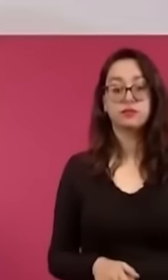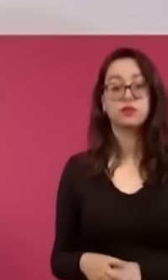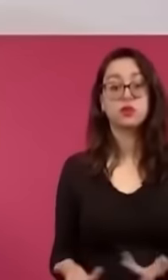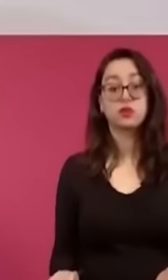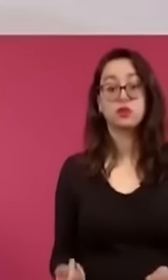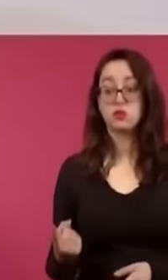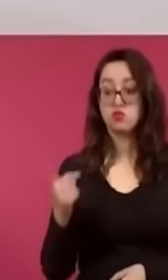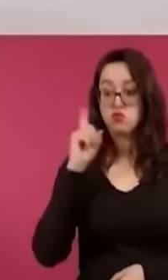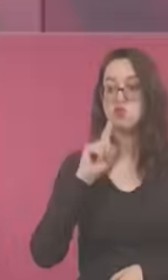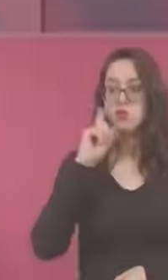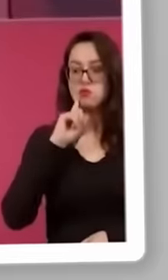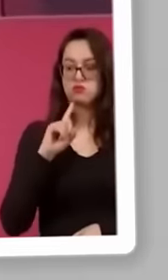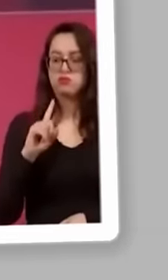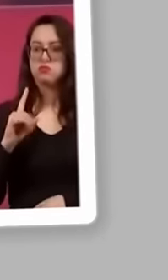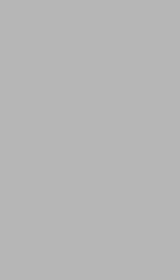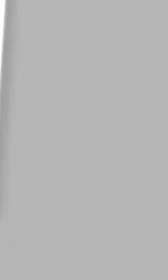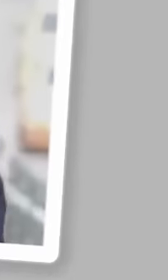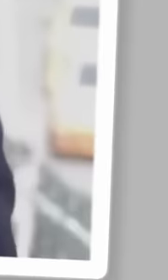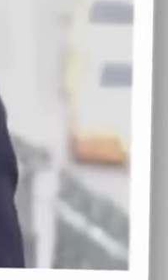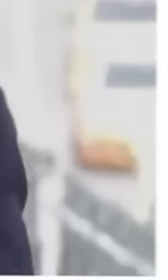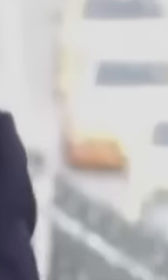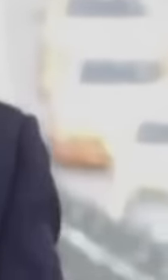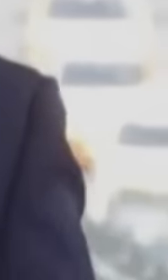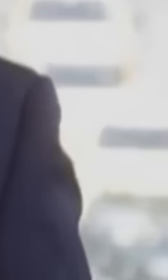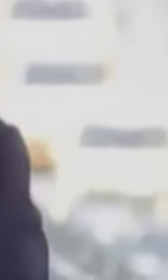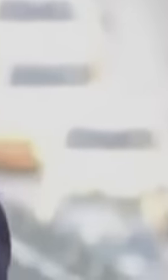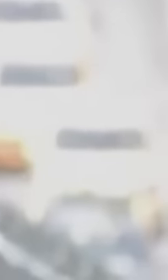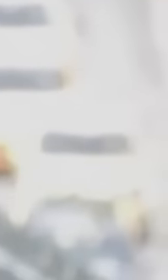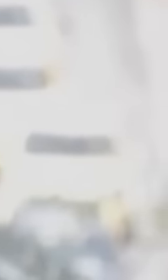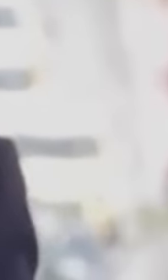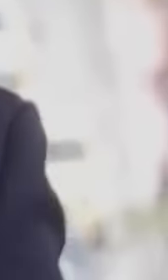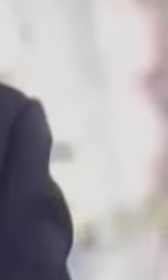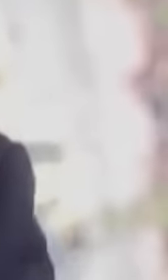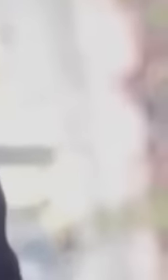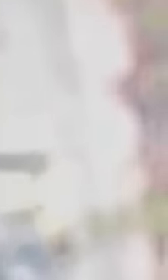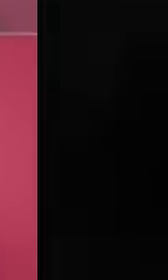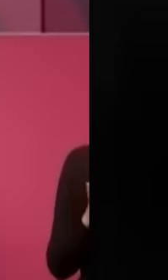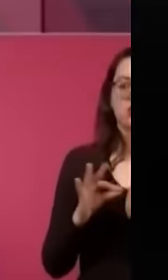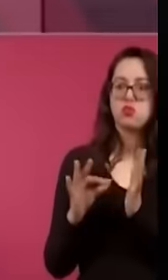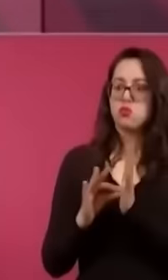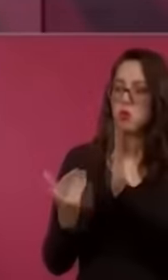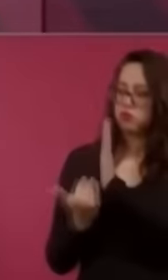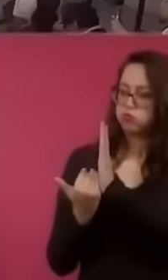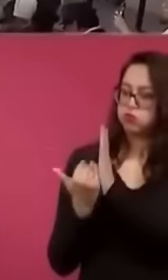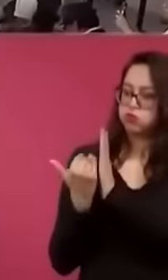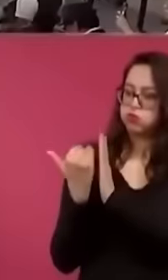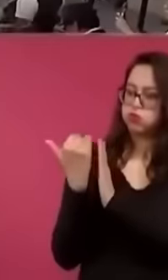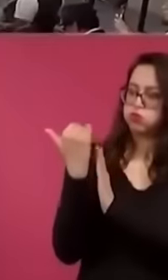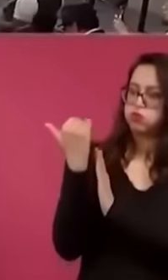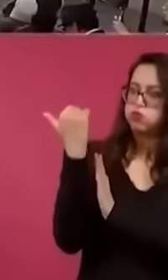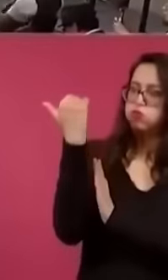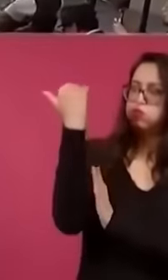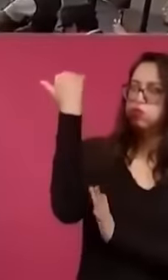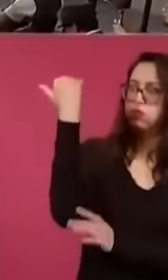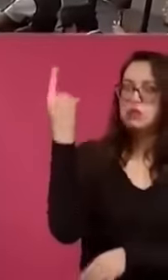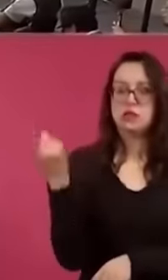del país sudamericano ingresara a la Embajada de México en dicha nación para detener a Jorge Glass. El incidente se suscitó después de que